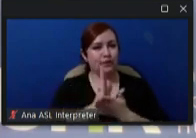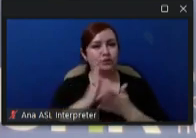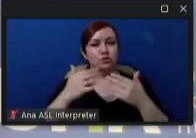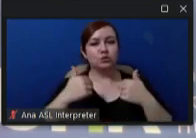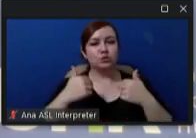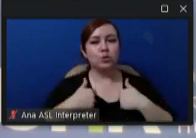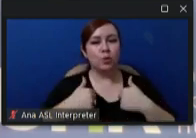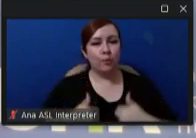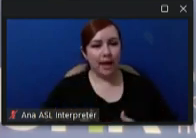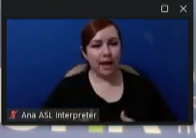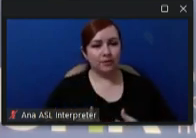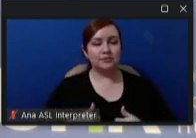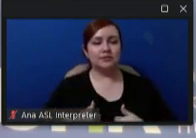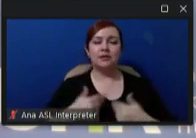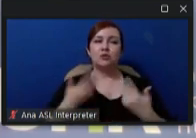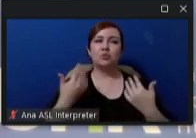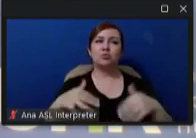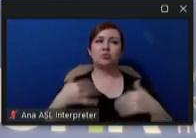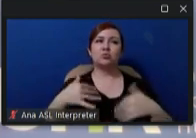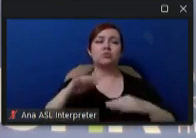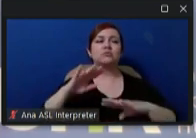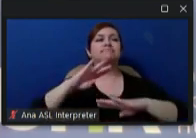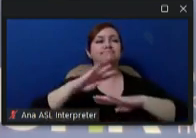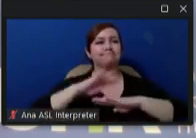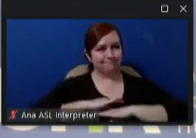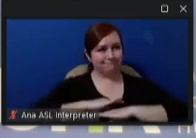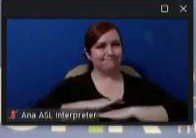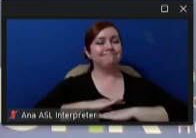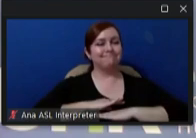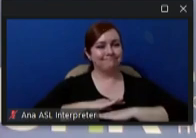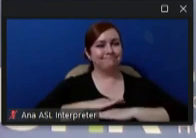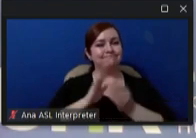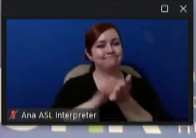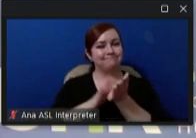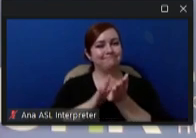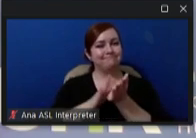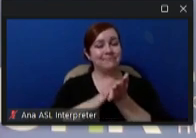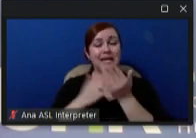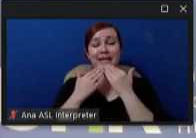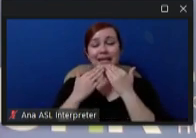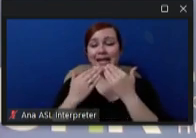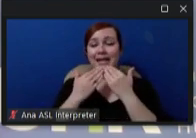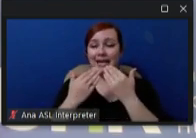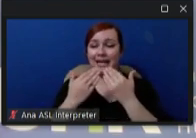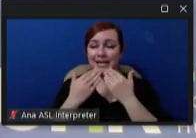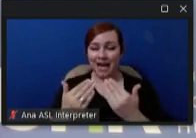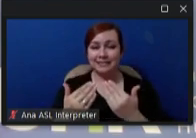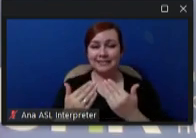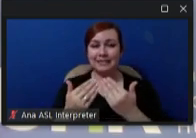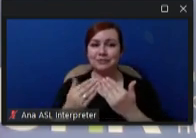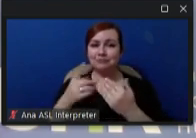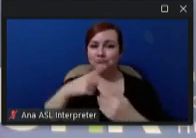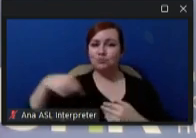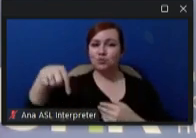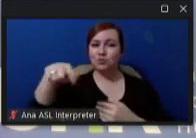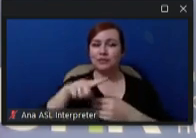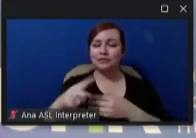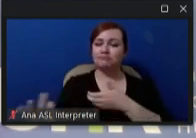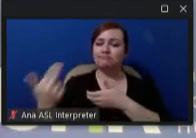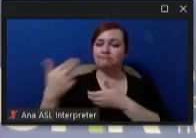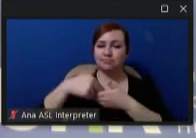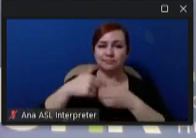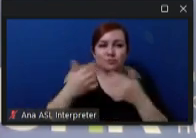muy satisfechos por eso. Muchas gracias por estar con nosotros. A la